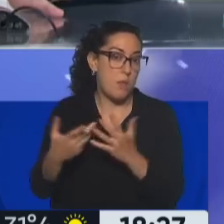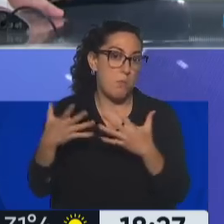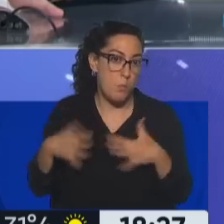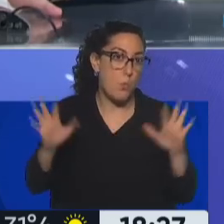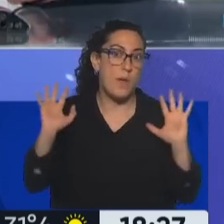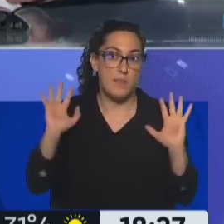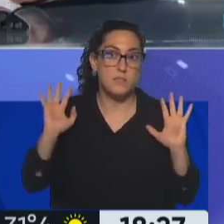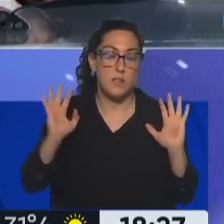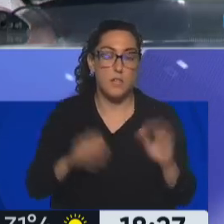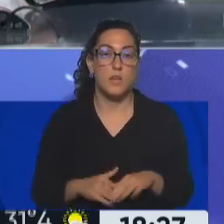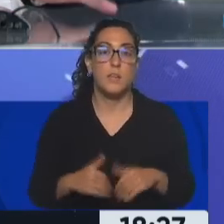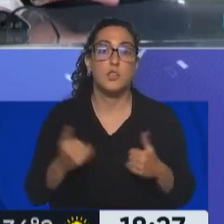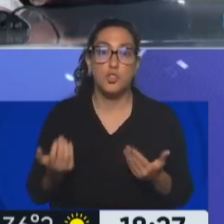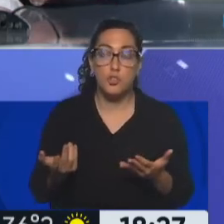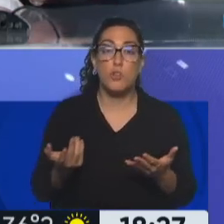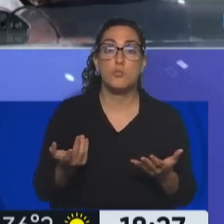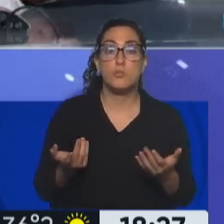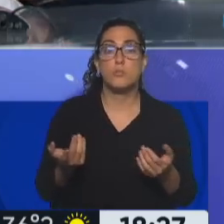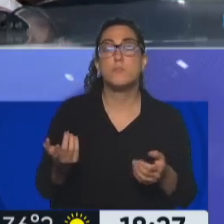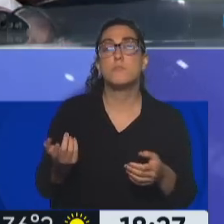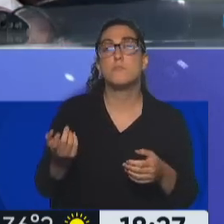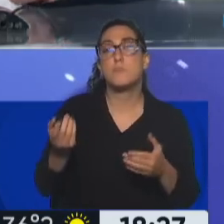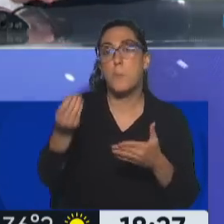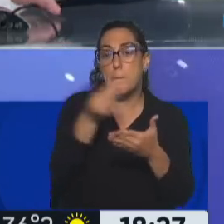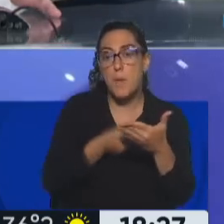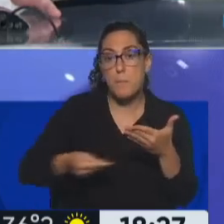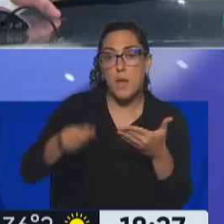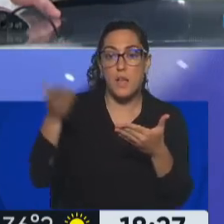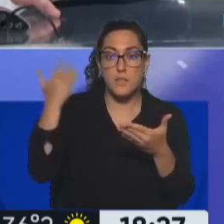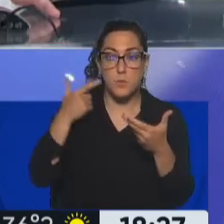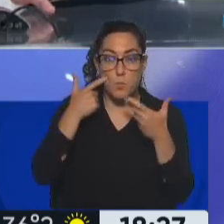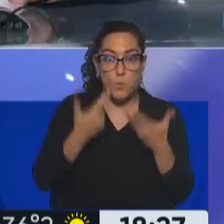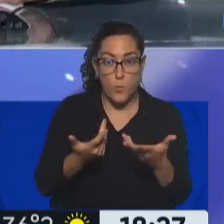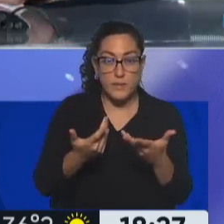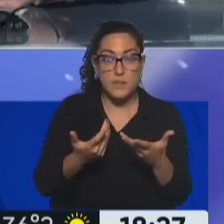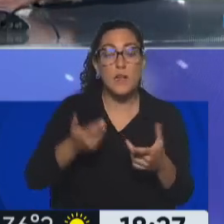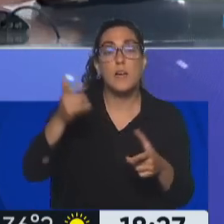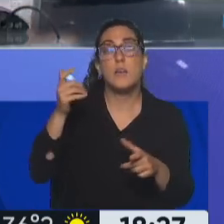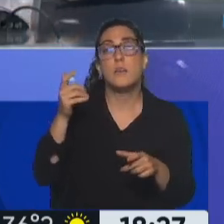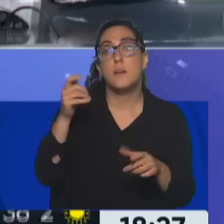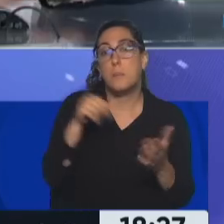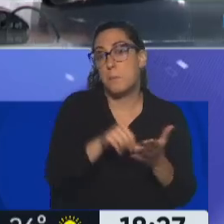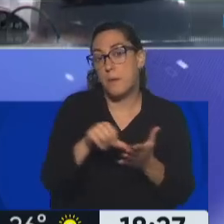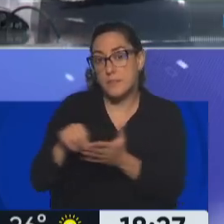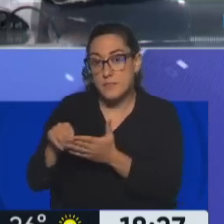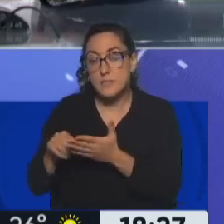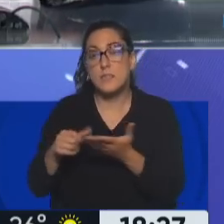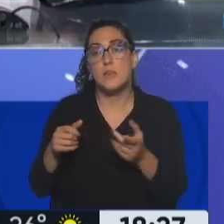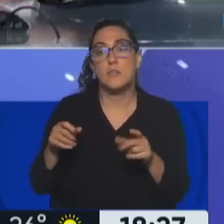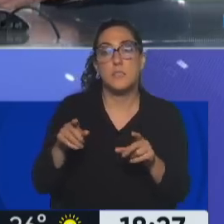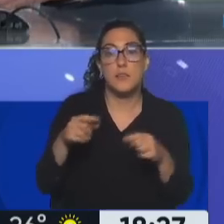fue de interés. Por eso, como bien mostraron en el mapa, muchos de los actores que fueron, en este caso,